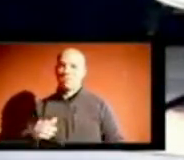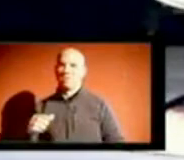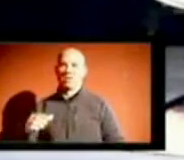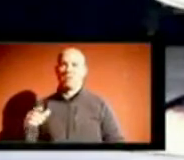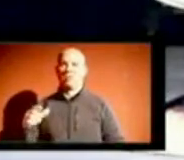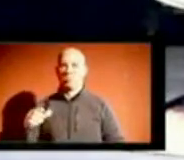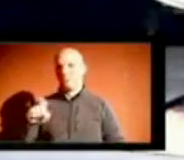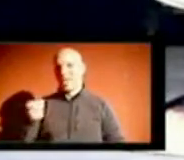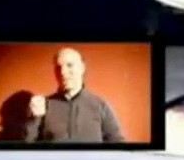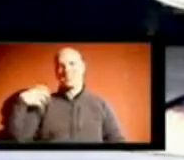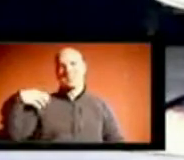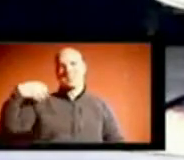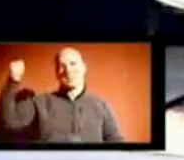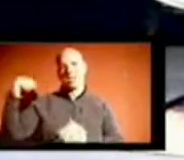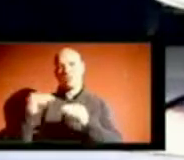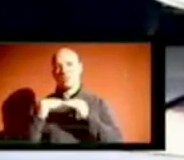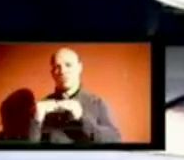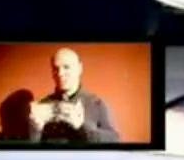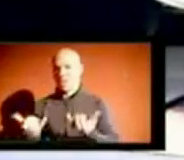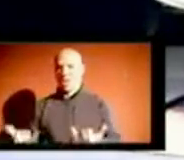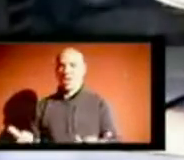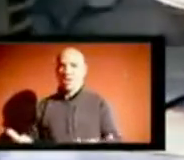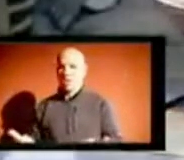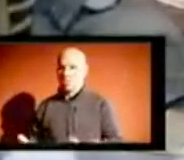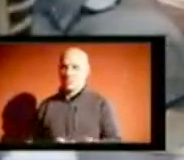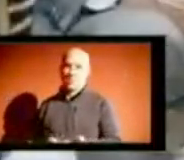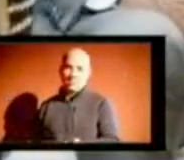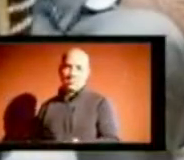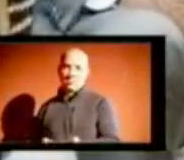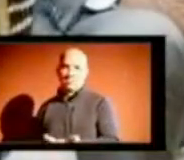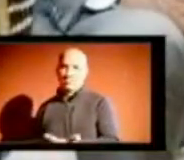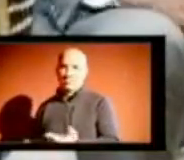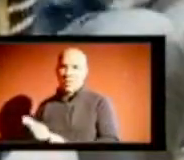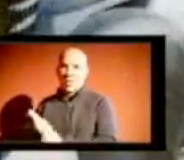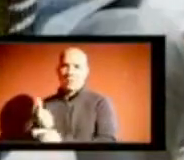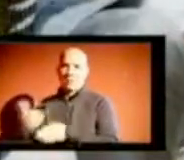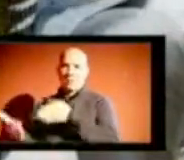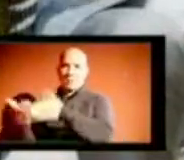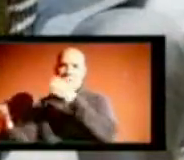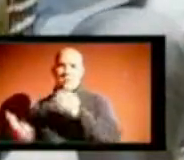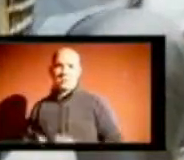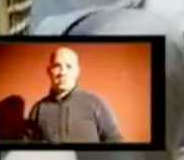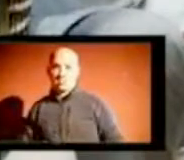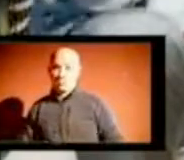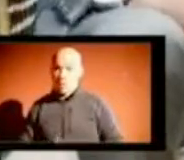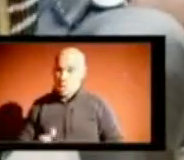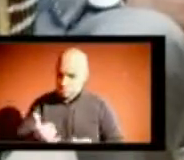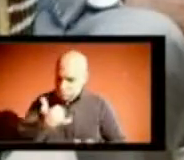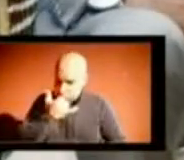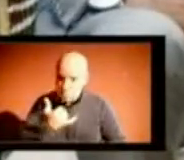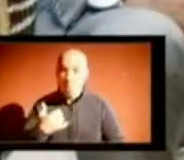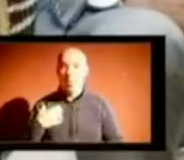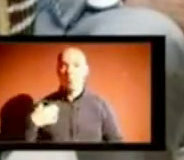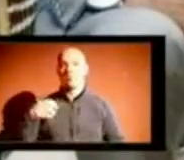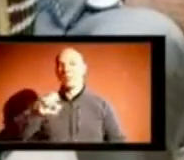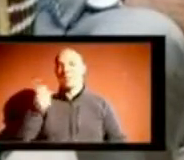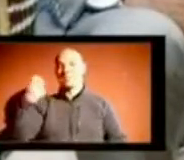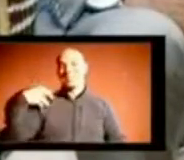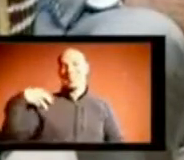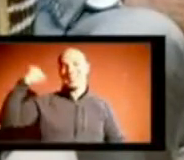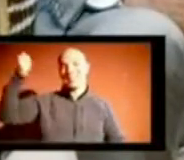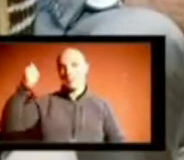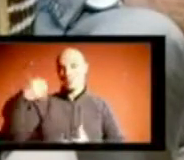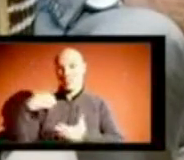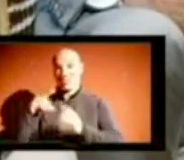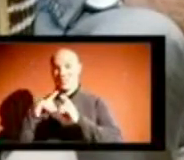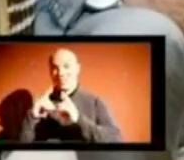de justicia esté enfrentando, valga la redundancia, la justicia. Un exsecretario de Hacienda esté enfrentando